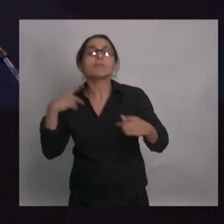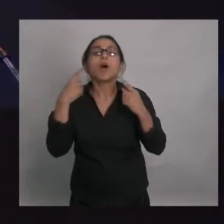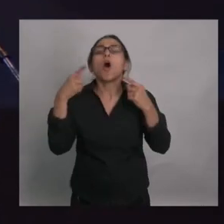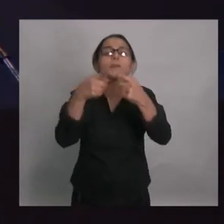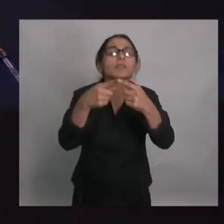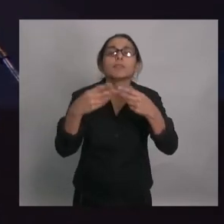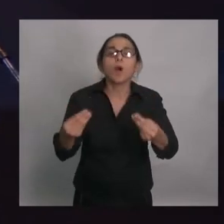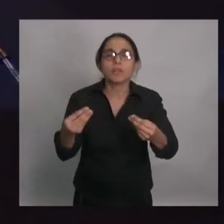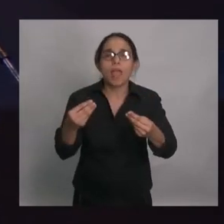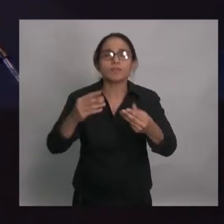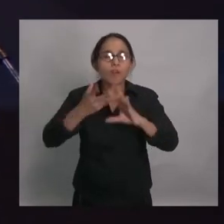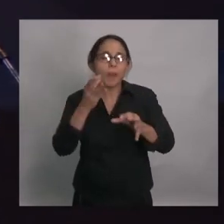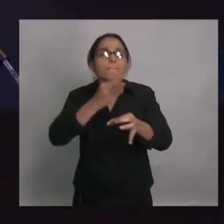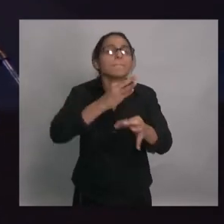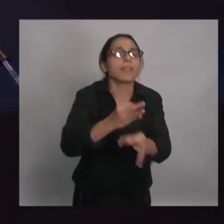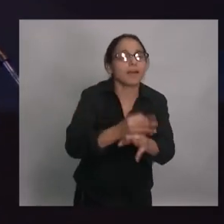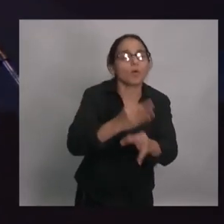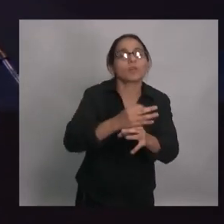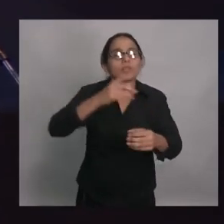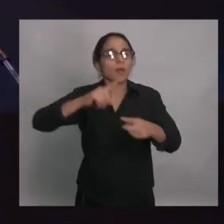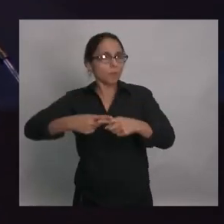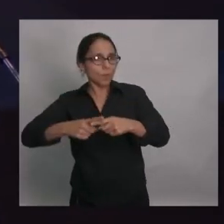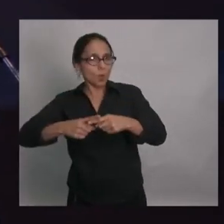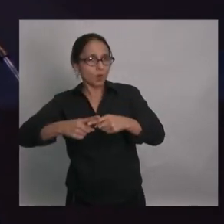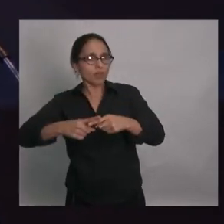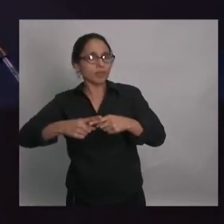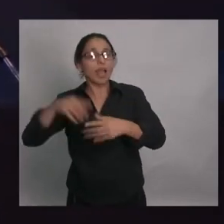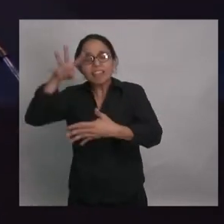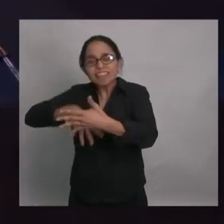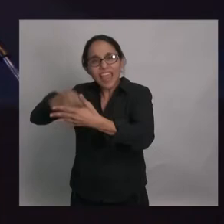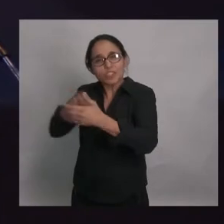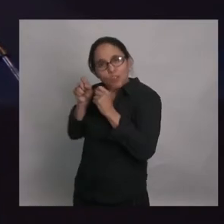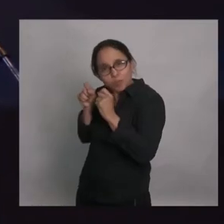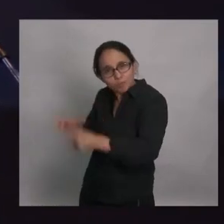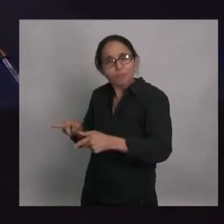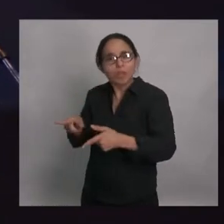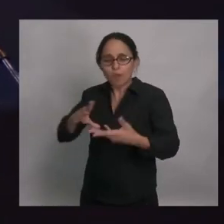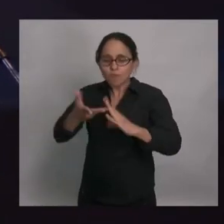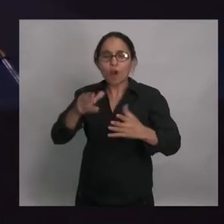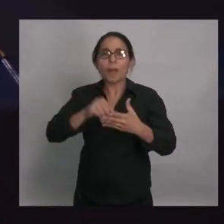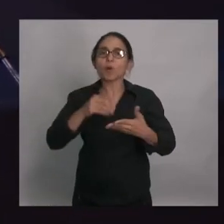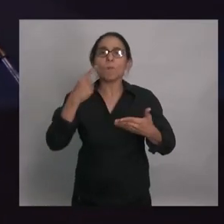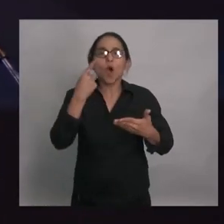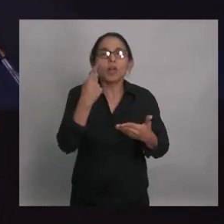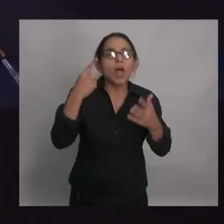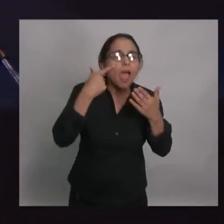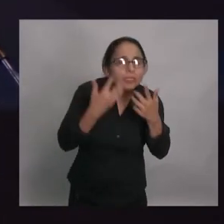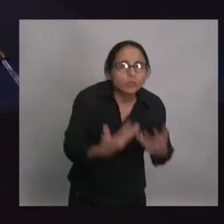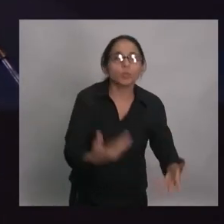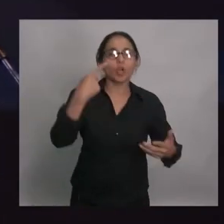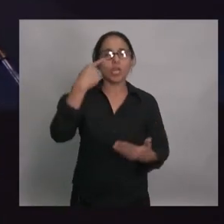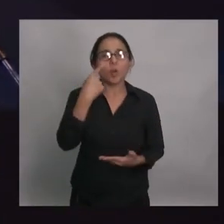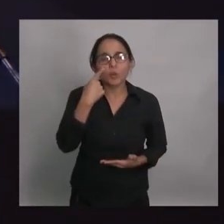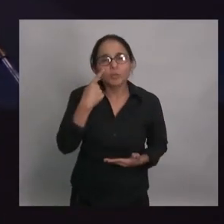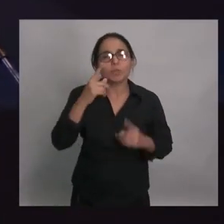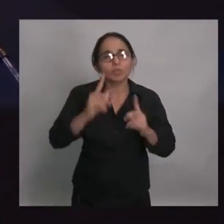pedagógica política es por ello que sus textos son una obra epistemológica política y